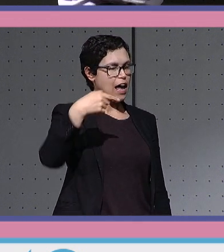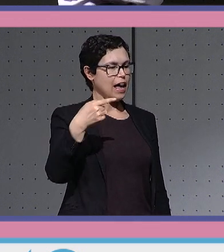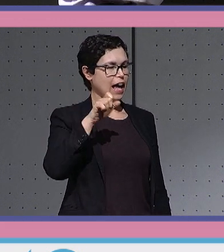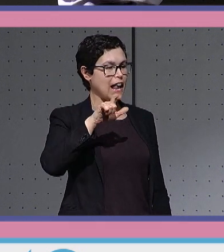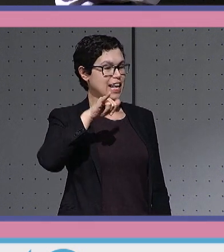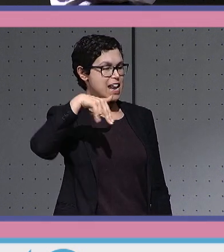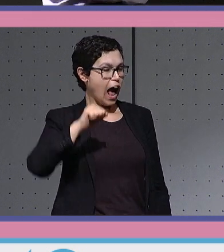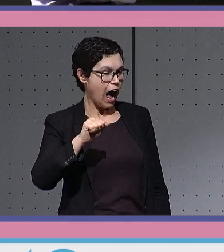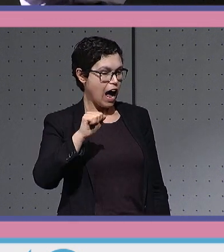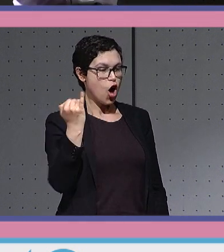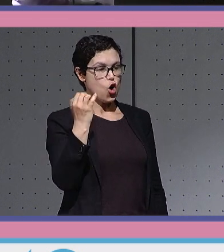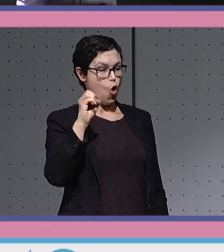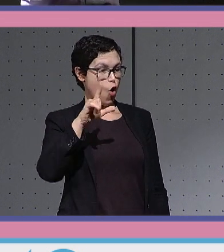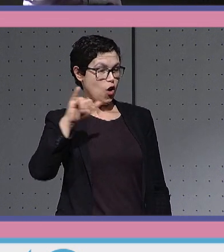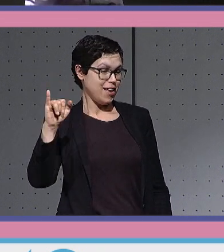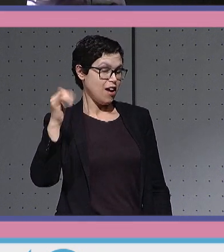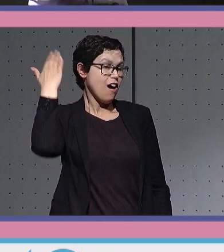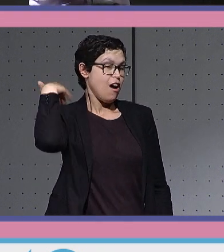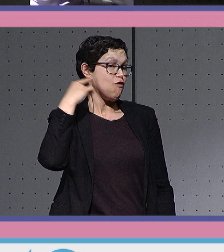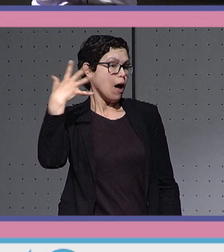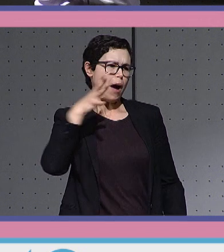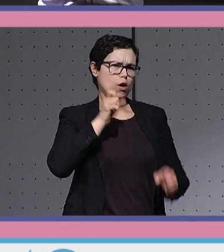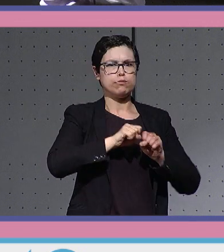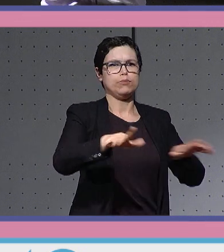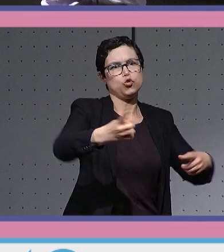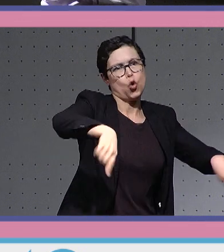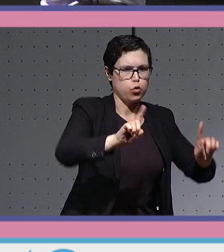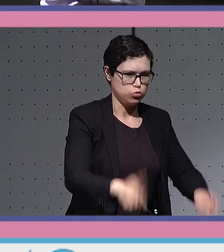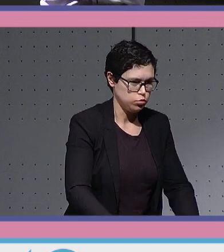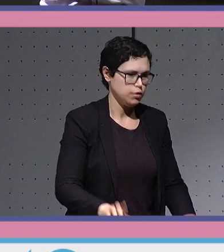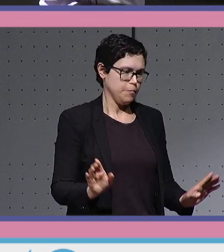más, es el 25%. O